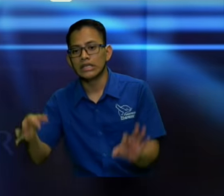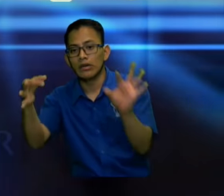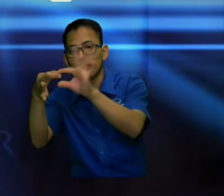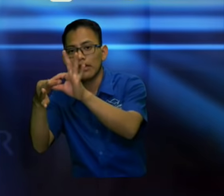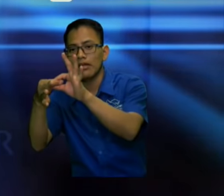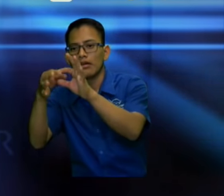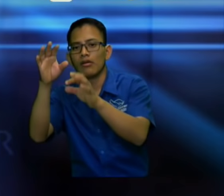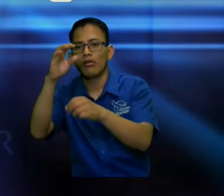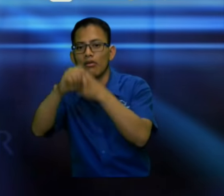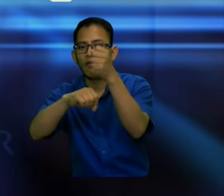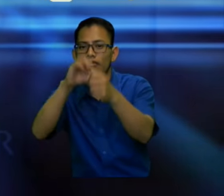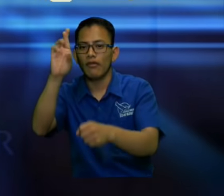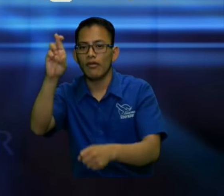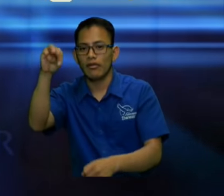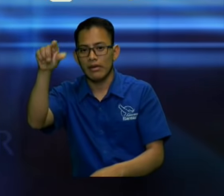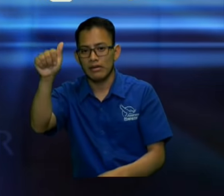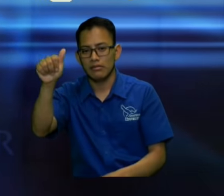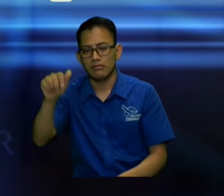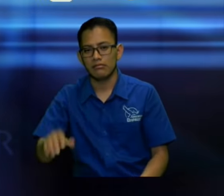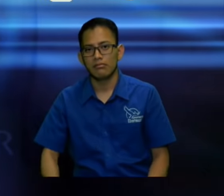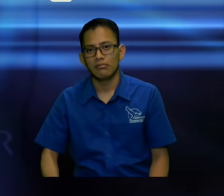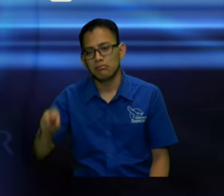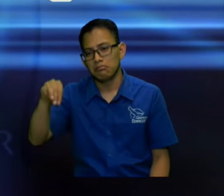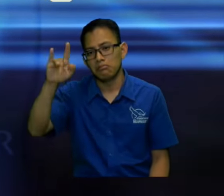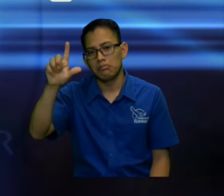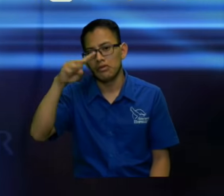¿Alguna otra? De ya está aquí.